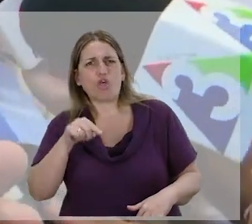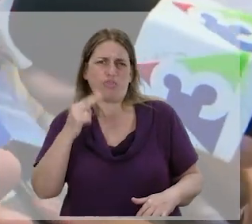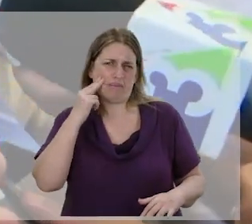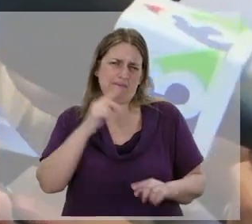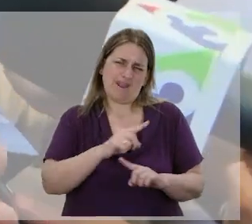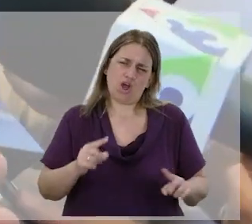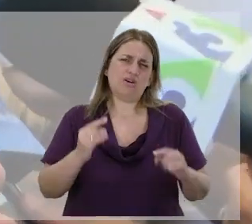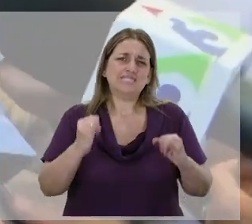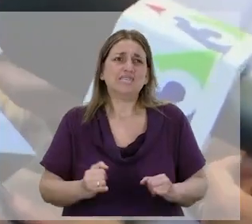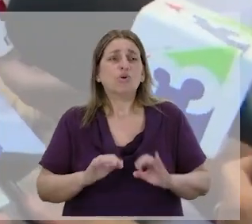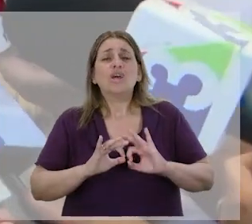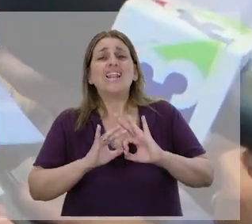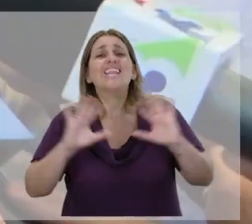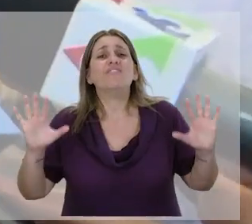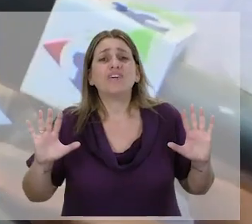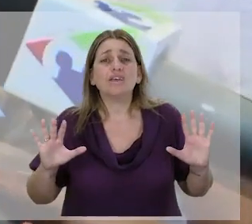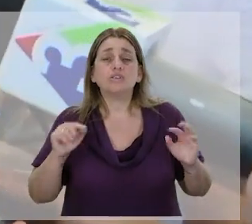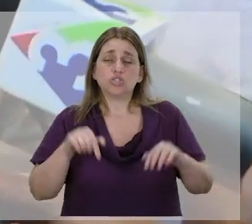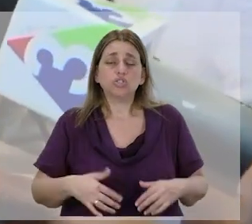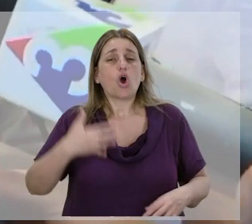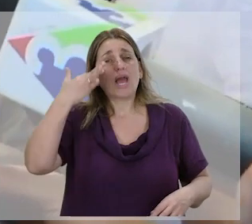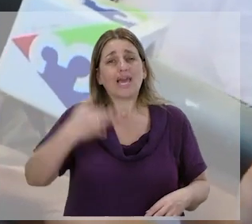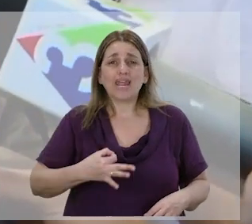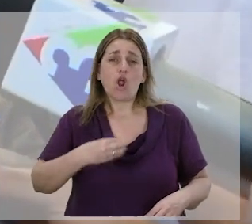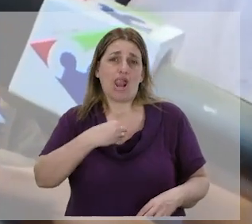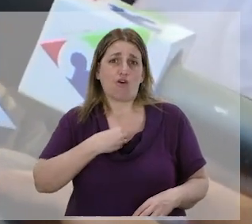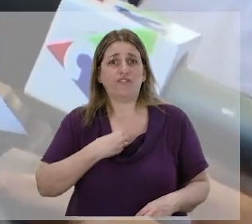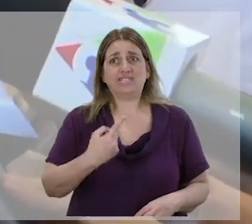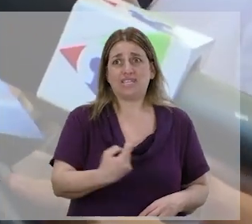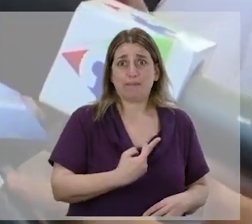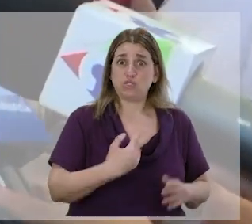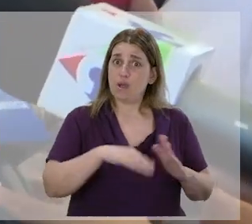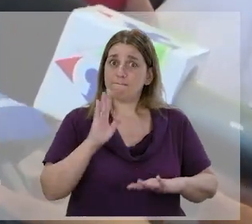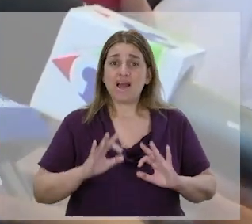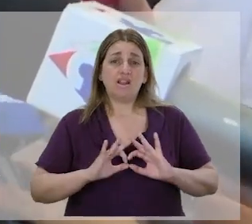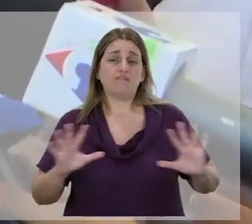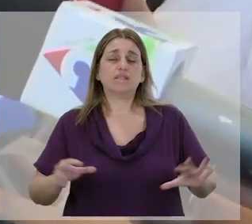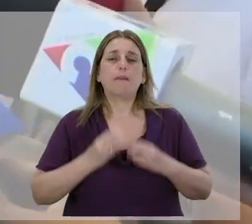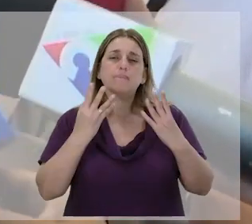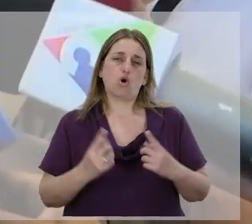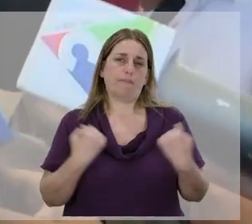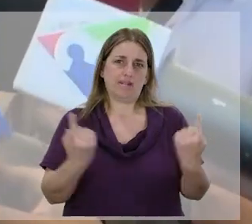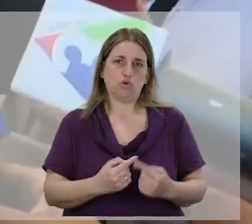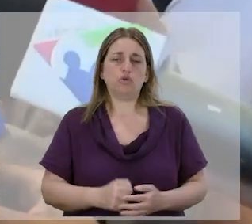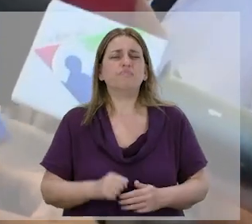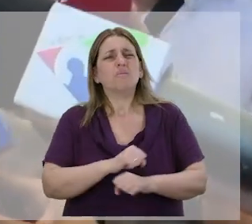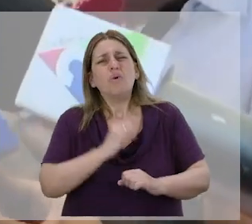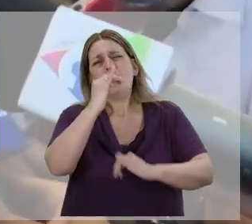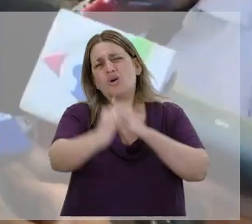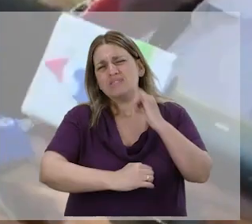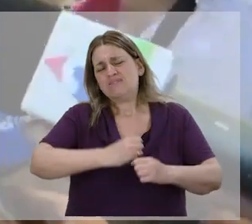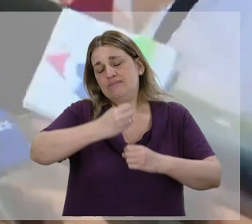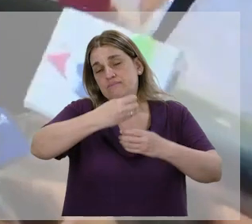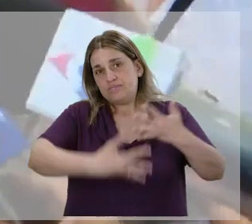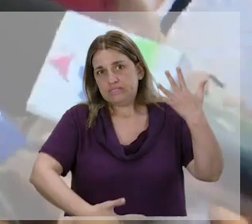No miremos la ley por la patología, miremos la ley por la libertad que genera. Yo creo en la relación entre la gente, entonces cuanto más libertad, mejor para